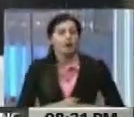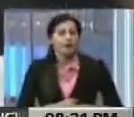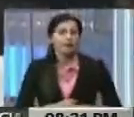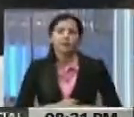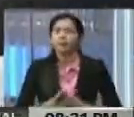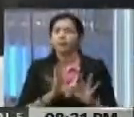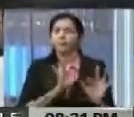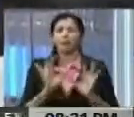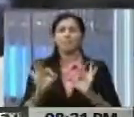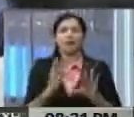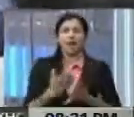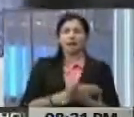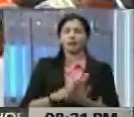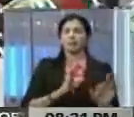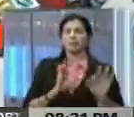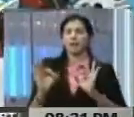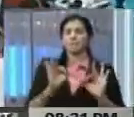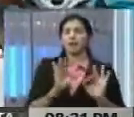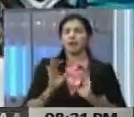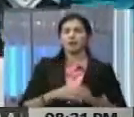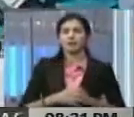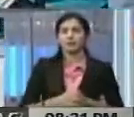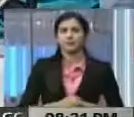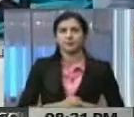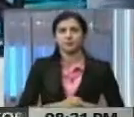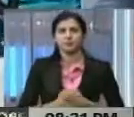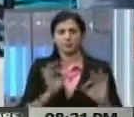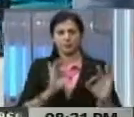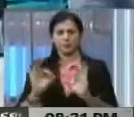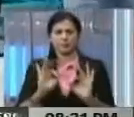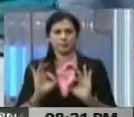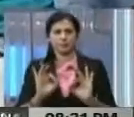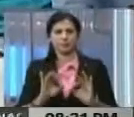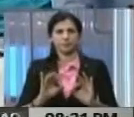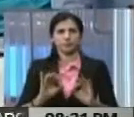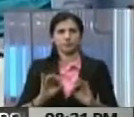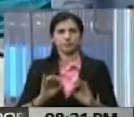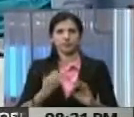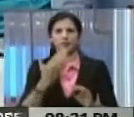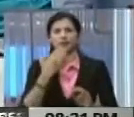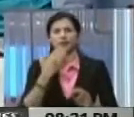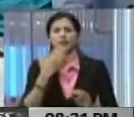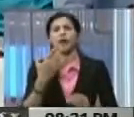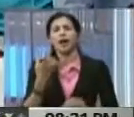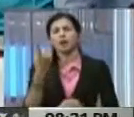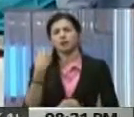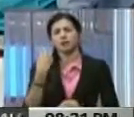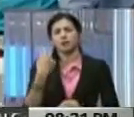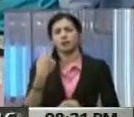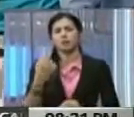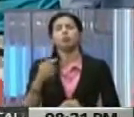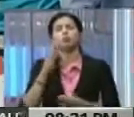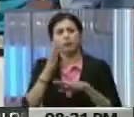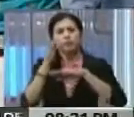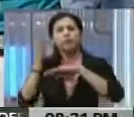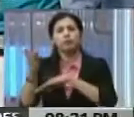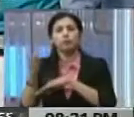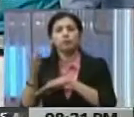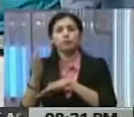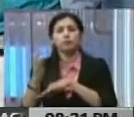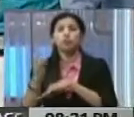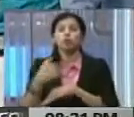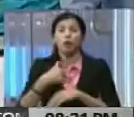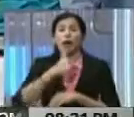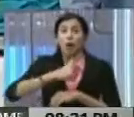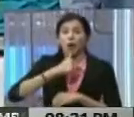guión predeterminado. Ya que no nos están grabando, de verdad, y con qué corazón agradecerles lo que hicieron ayer. O sea, nosotros llevamos palo, pero ustedes llevaron mucho más